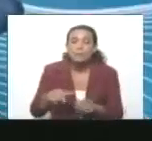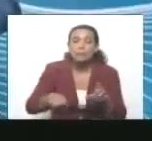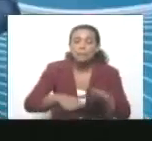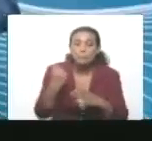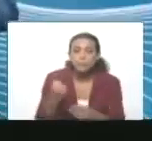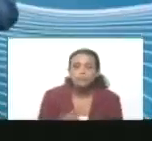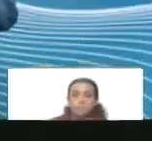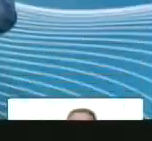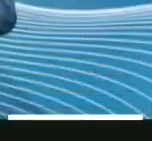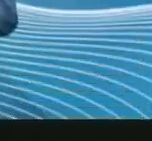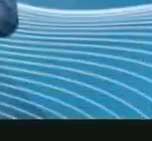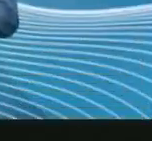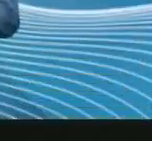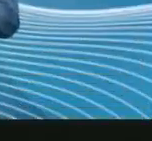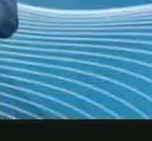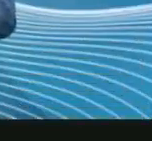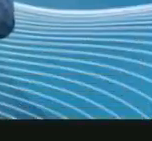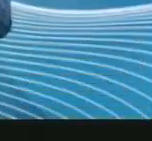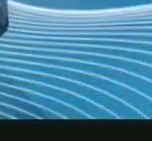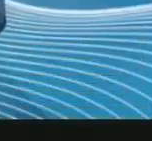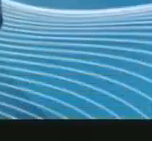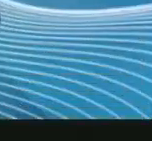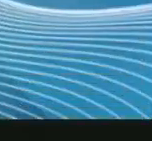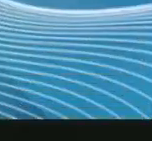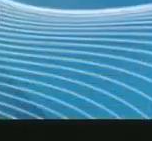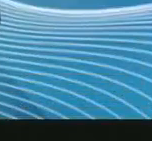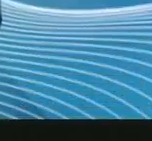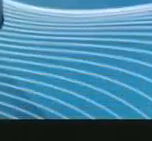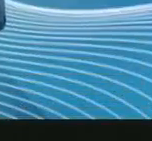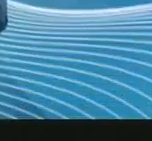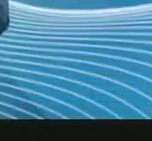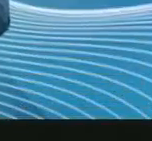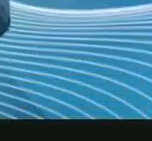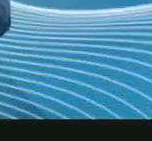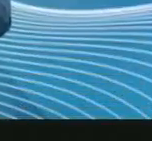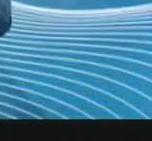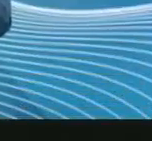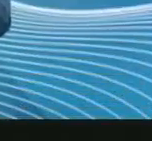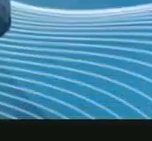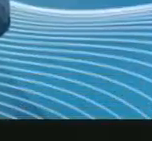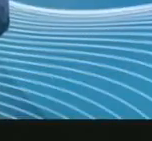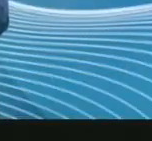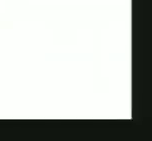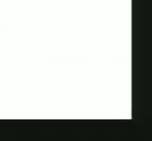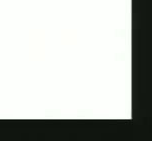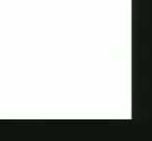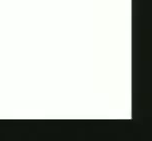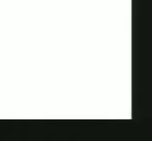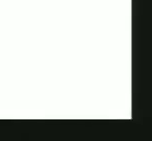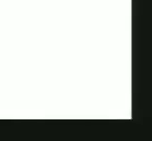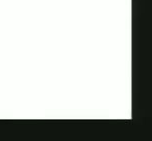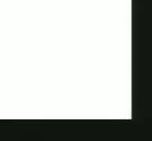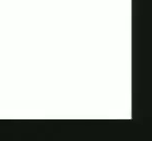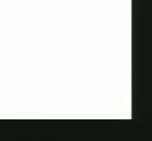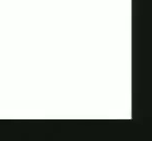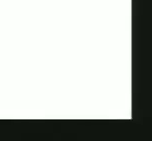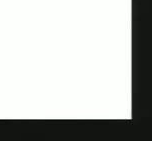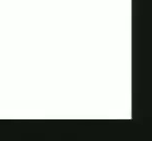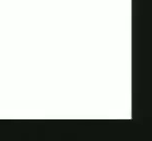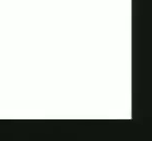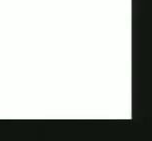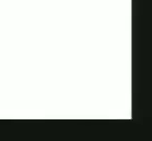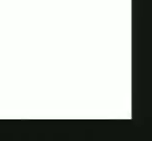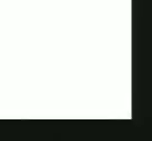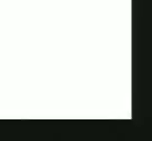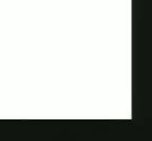Bueno, presidente, avanzamos para cerrar nuestro recorrido nacional y citamos a Russia Today. Un esperpento. Venezuela